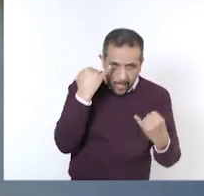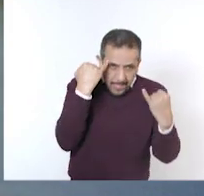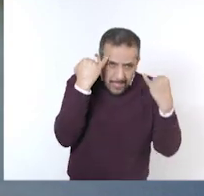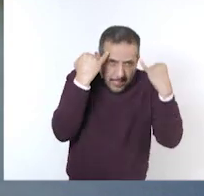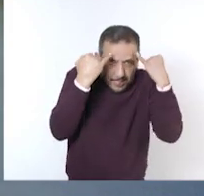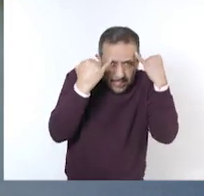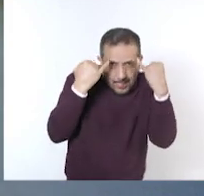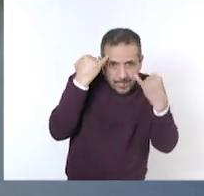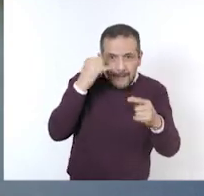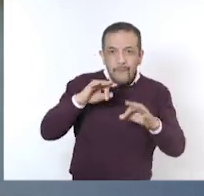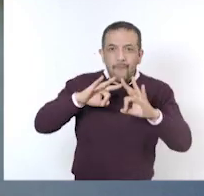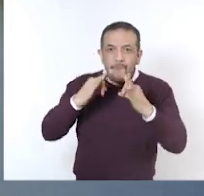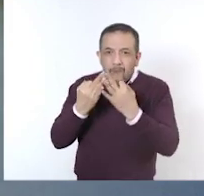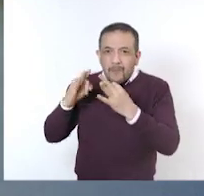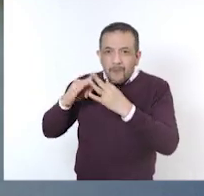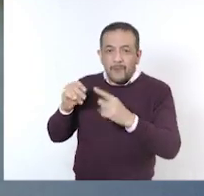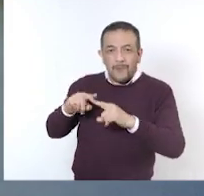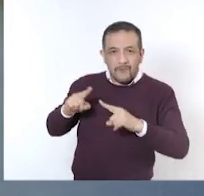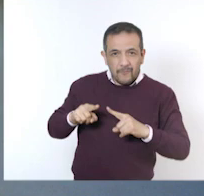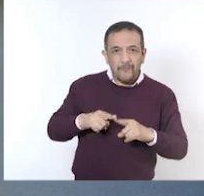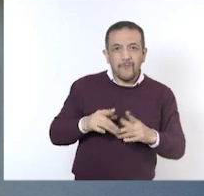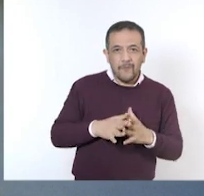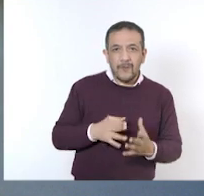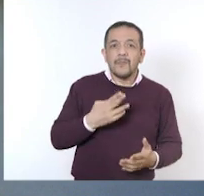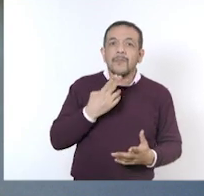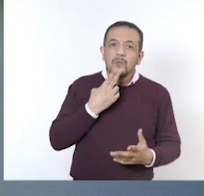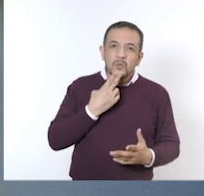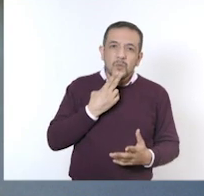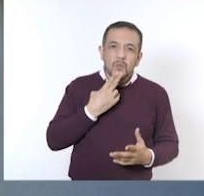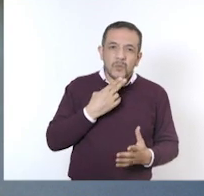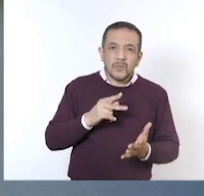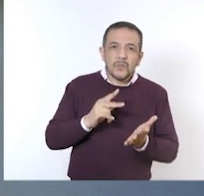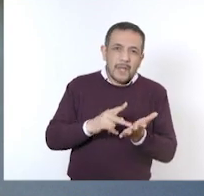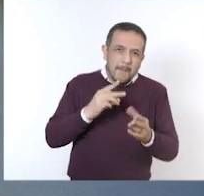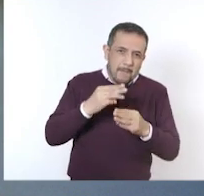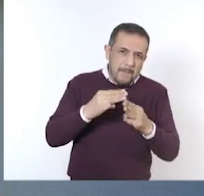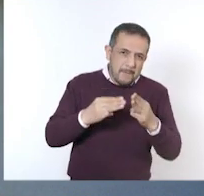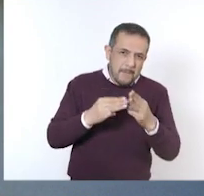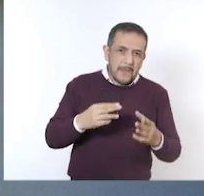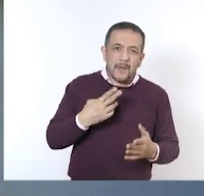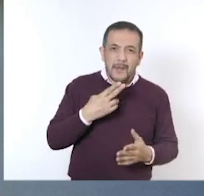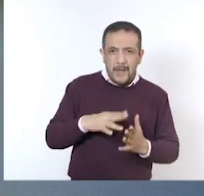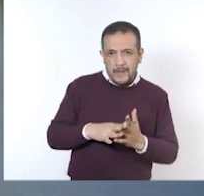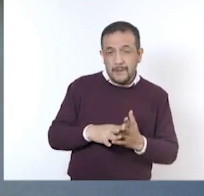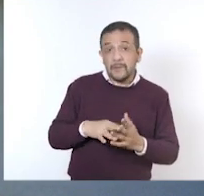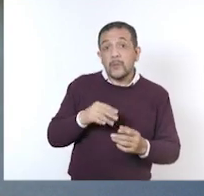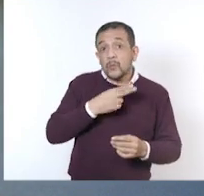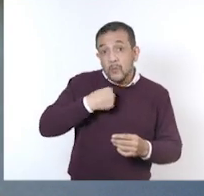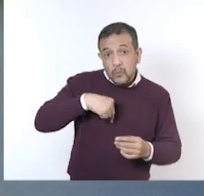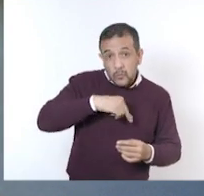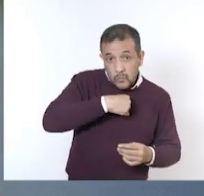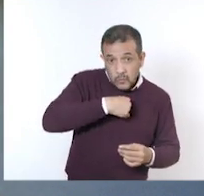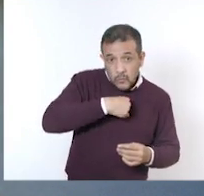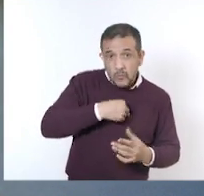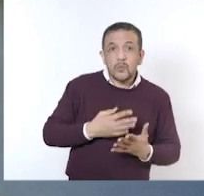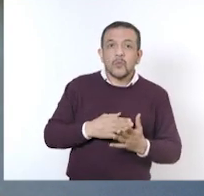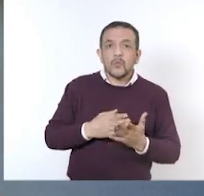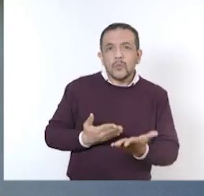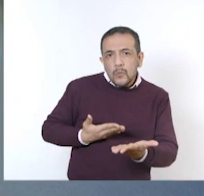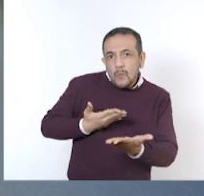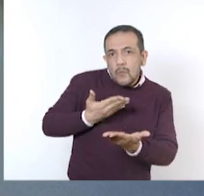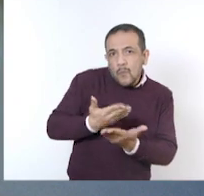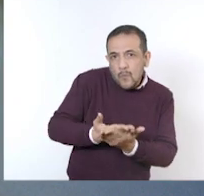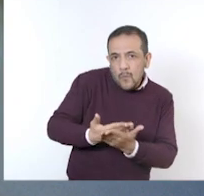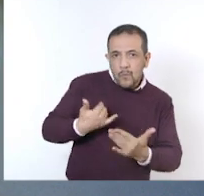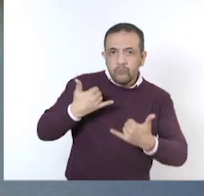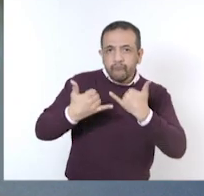sesiones. Estamos creando implementos con material reciclado. Así es. También estamos sugiriendo distintas formas de jugar con él,